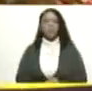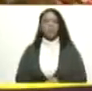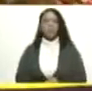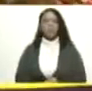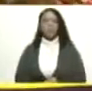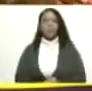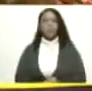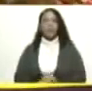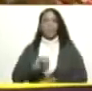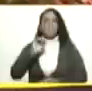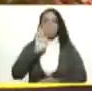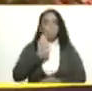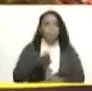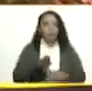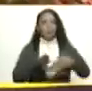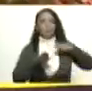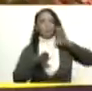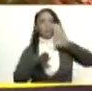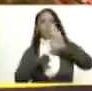paso a paso.